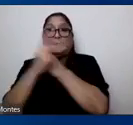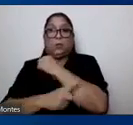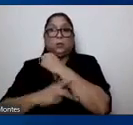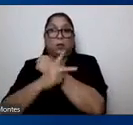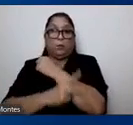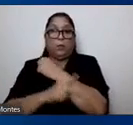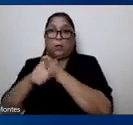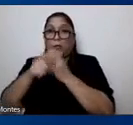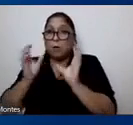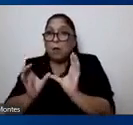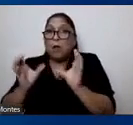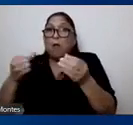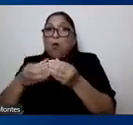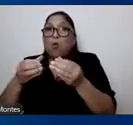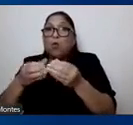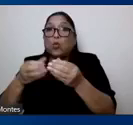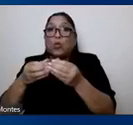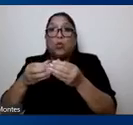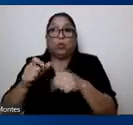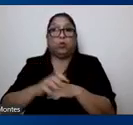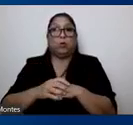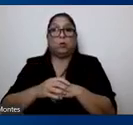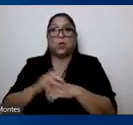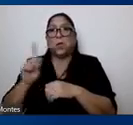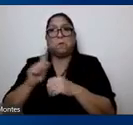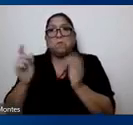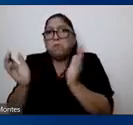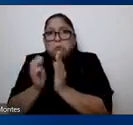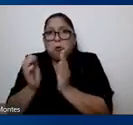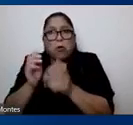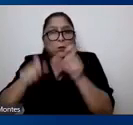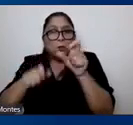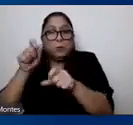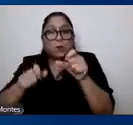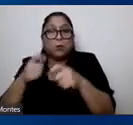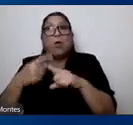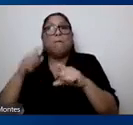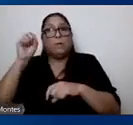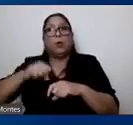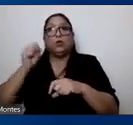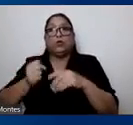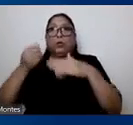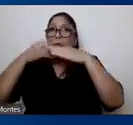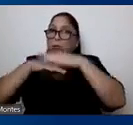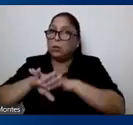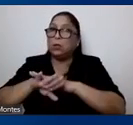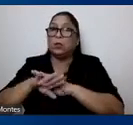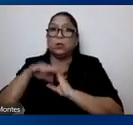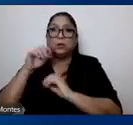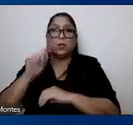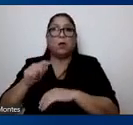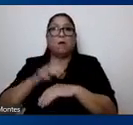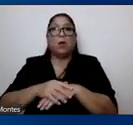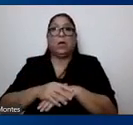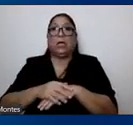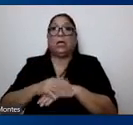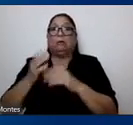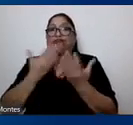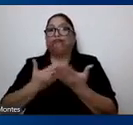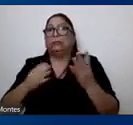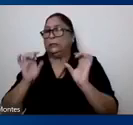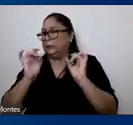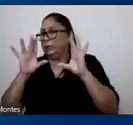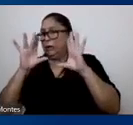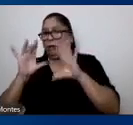un grupo de militancia no numerosa, pero sí incursionaba en actos de terror.